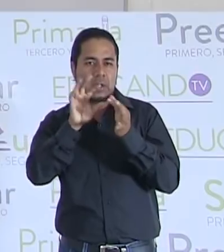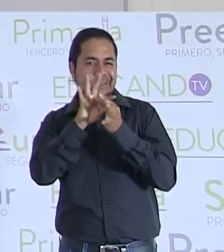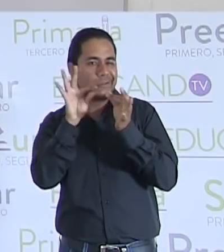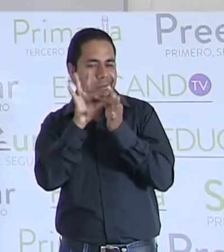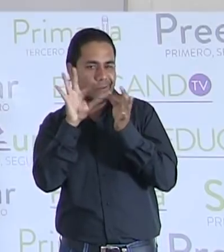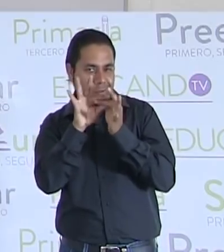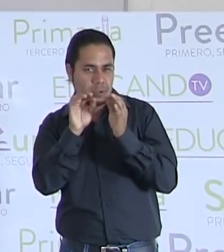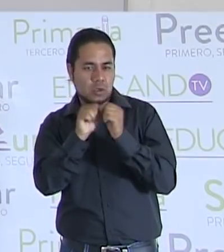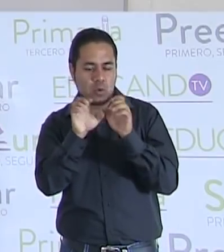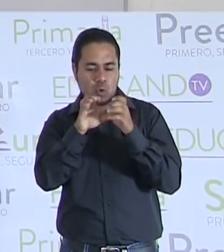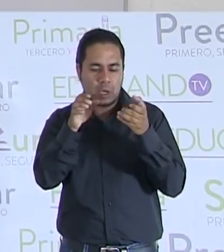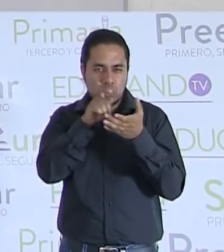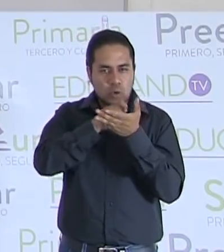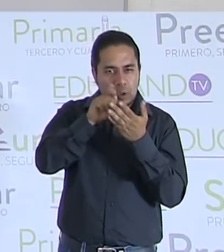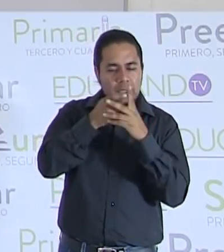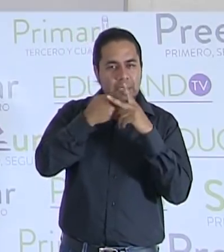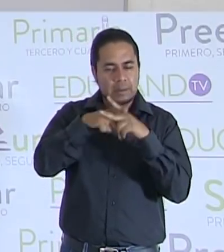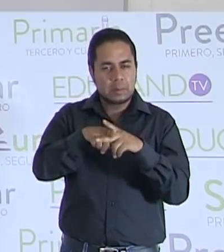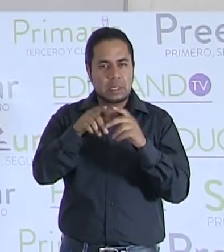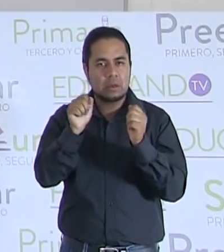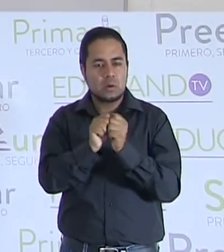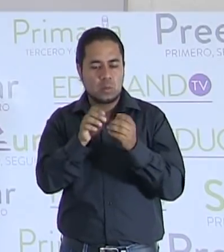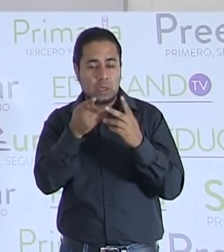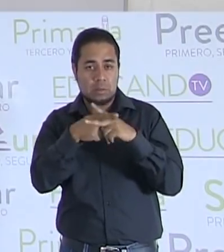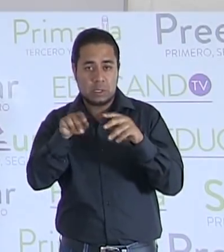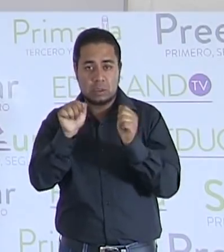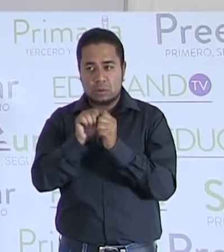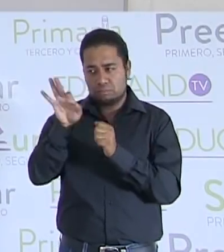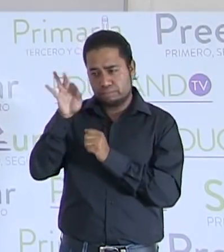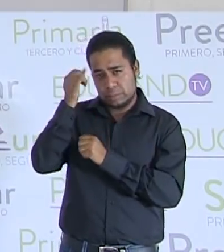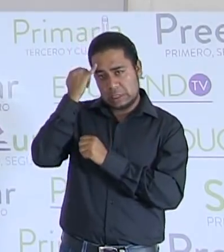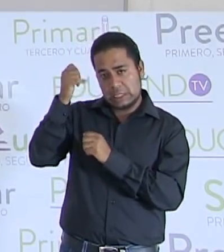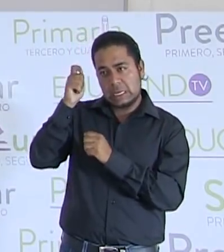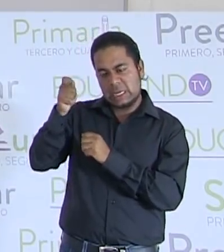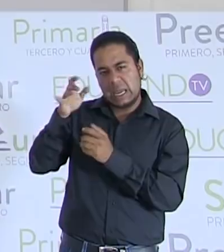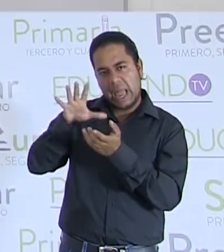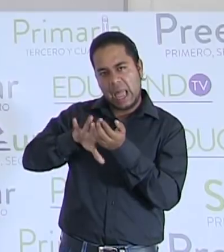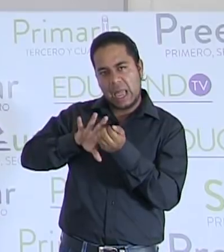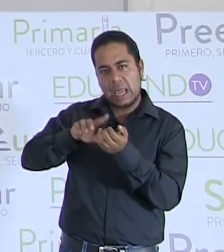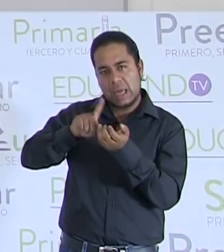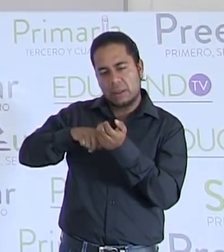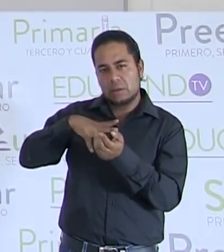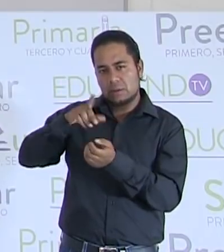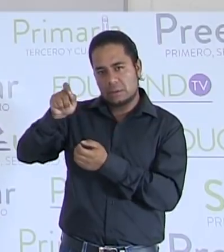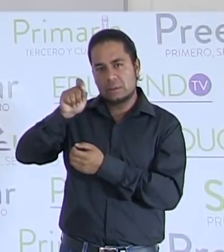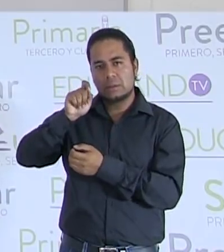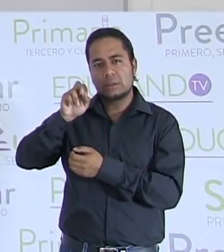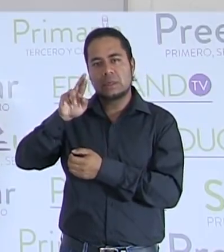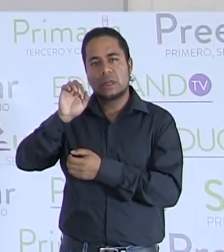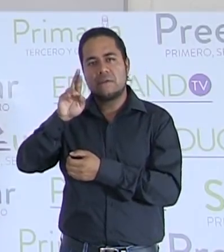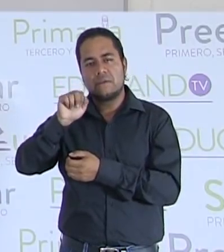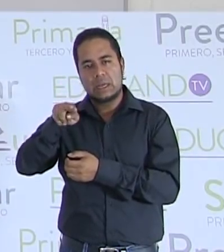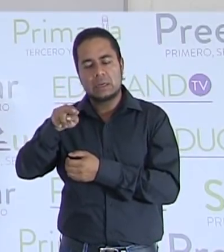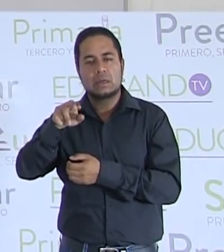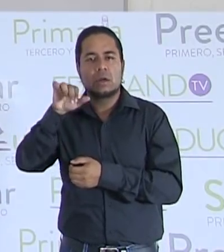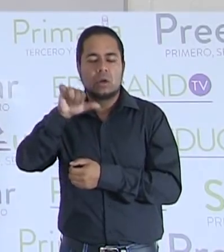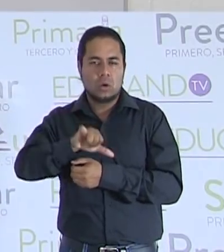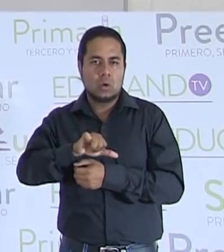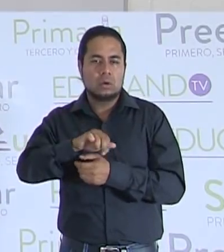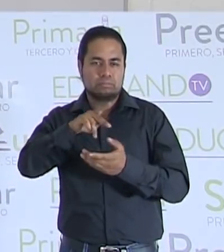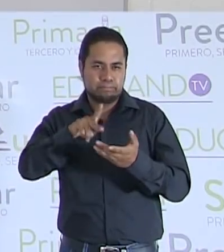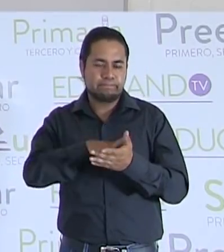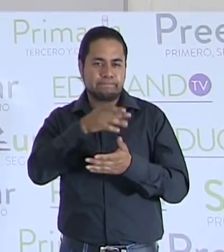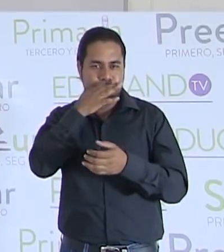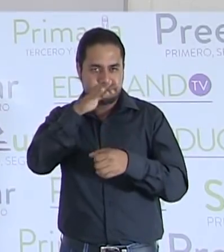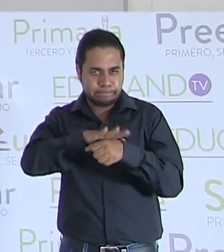narración, un cuento, a partir de la idea que nos genera un refrán. Entonces hoy vamos a